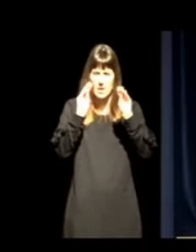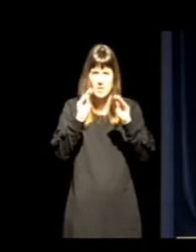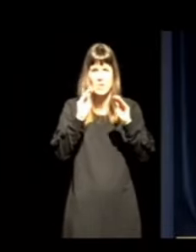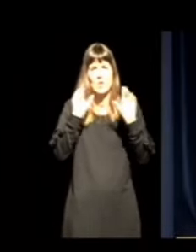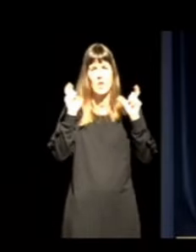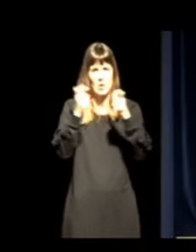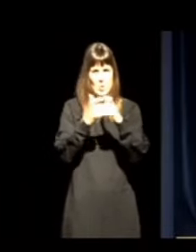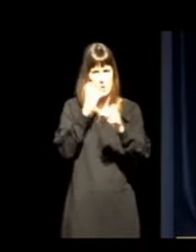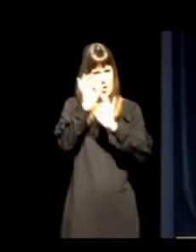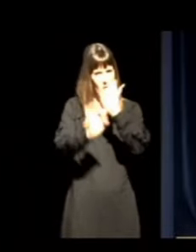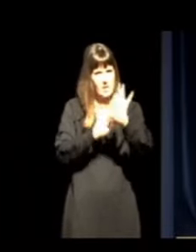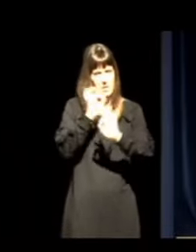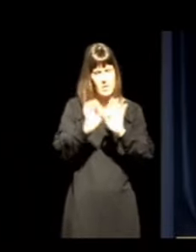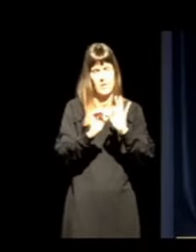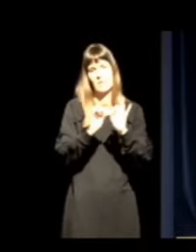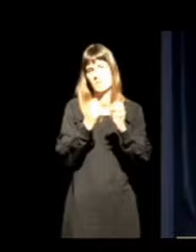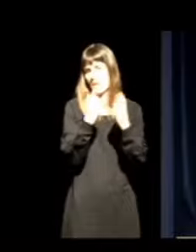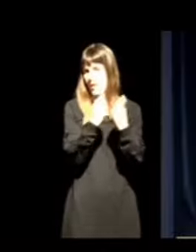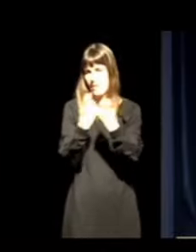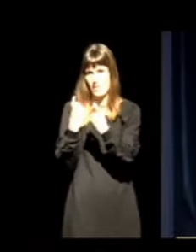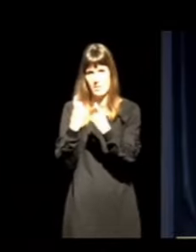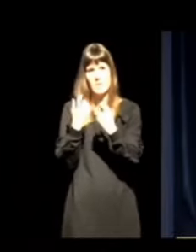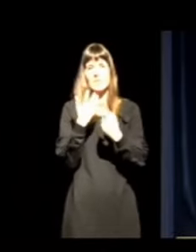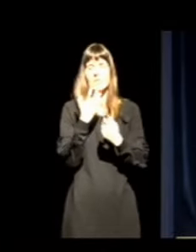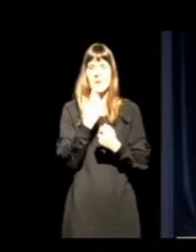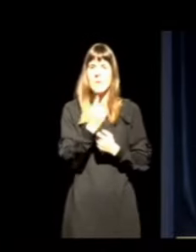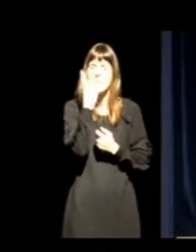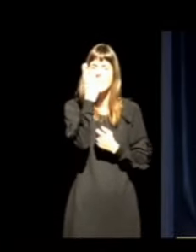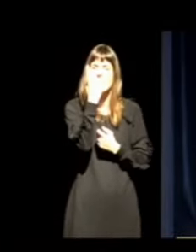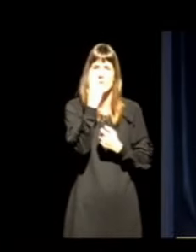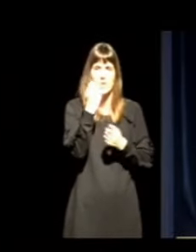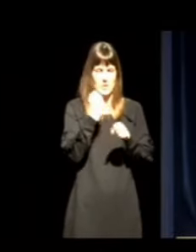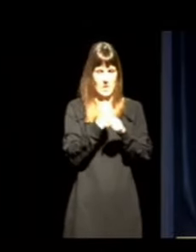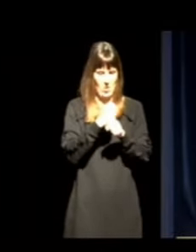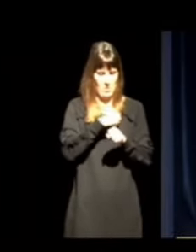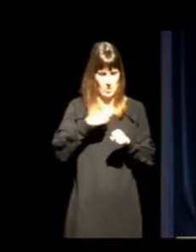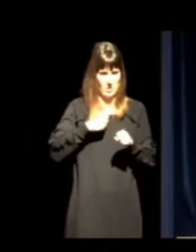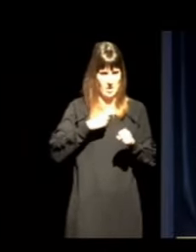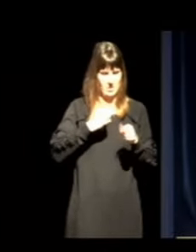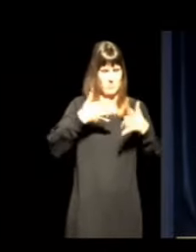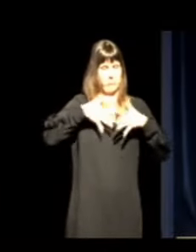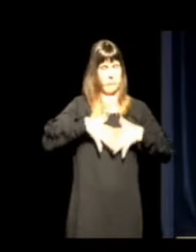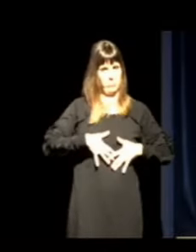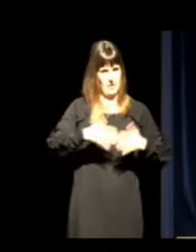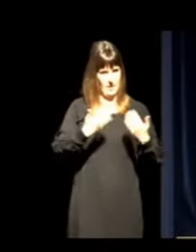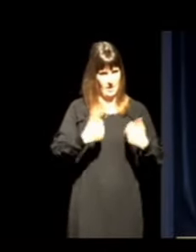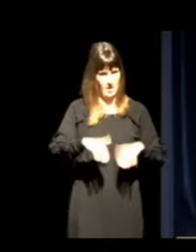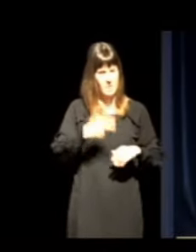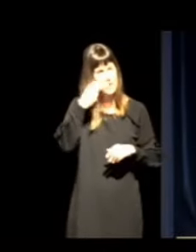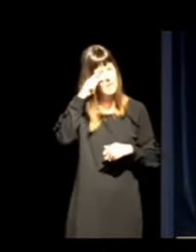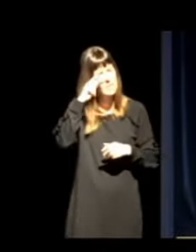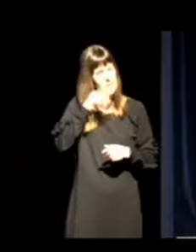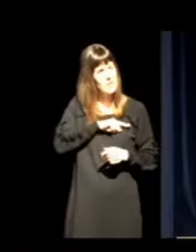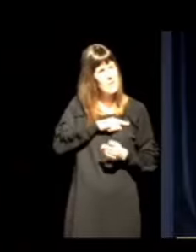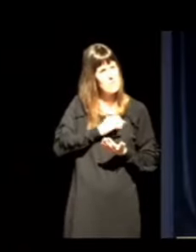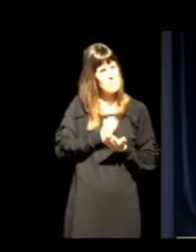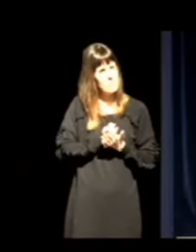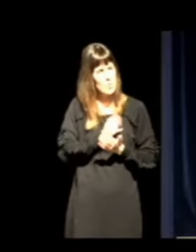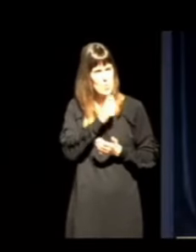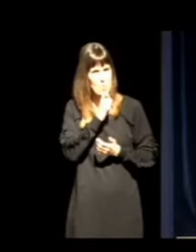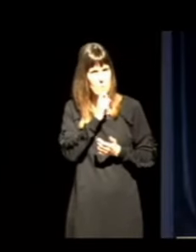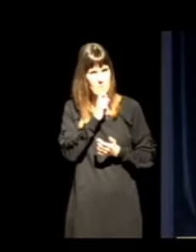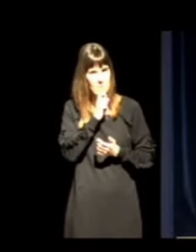proponer alternativas, haciendo primero que nada un trabajo personal y ver que se experimenta. La enseñanza que se da